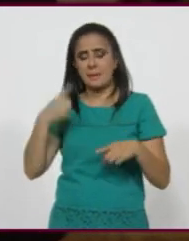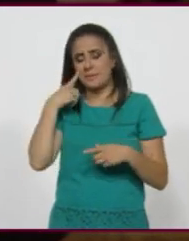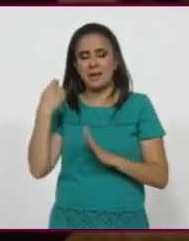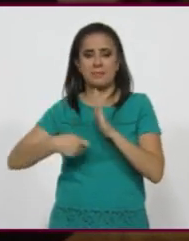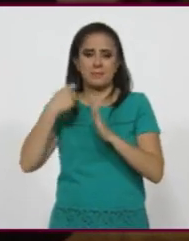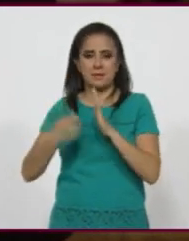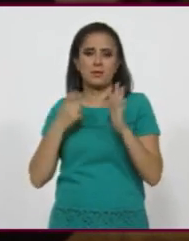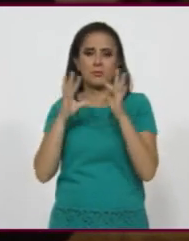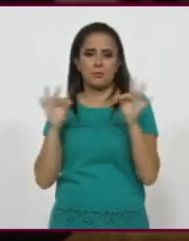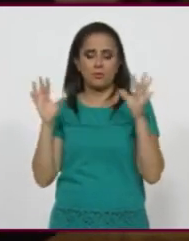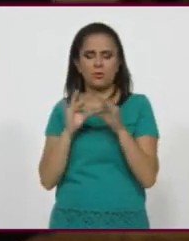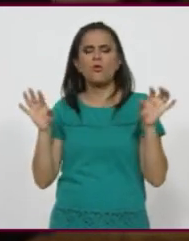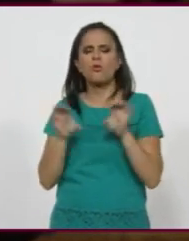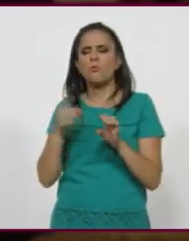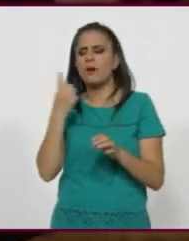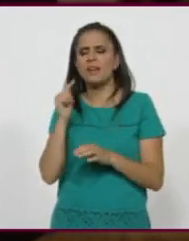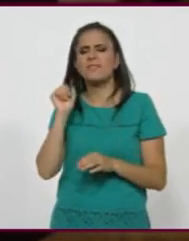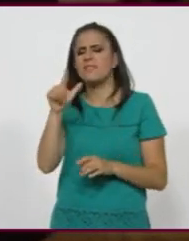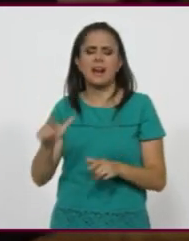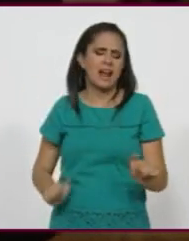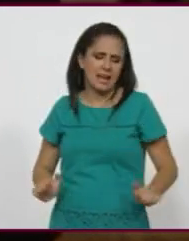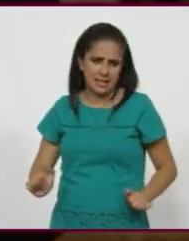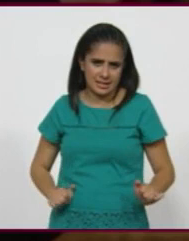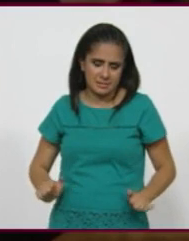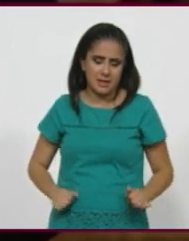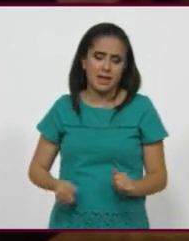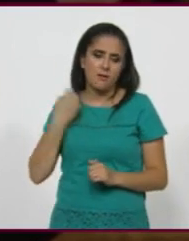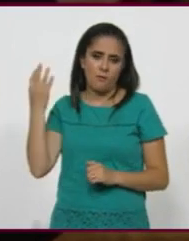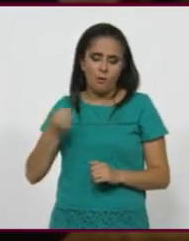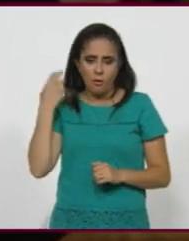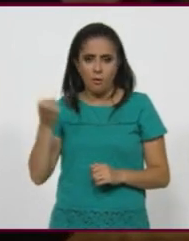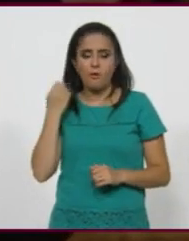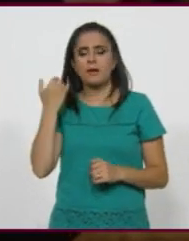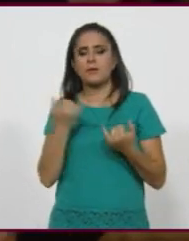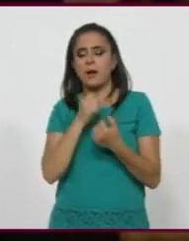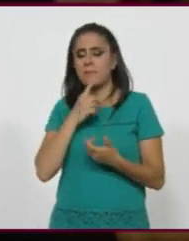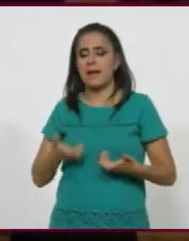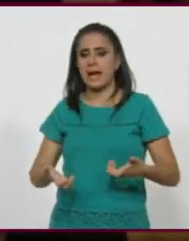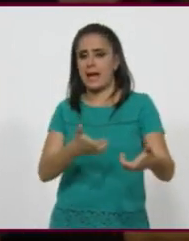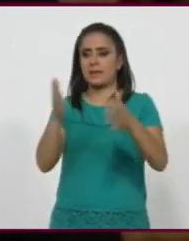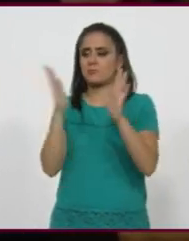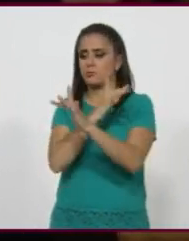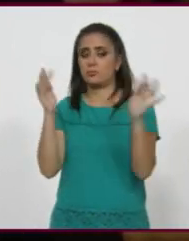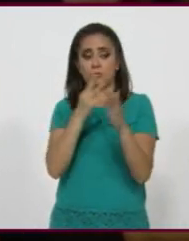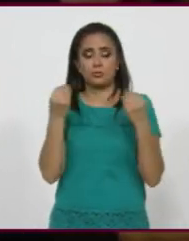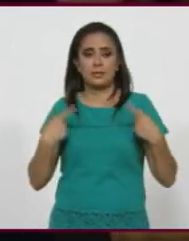recuento te cuento cómo estuvo la actividad de los foros y cómo estuvo las calles con la gente.